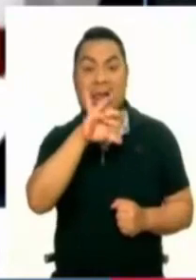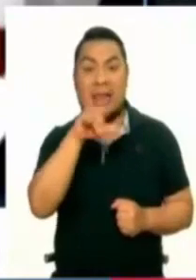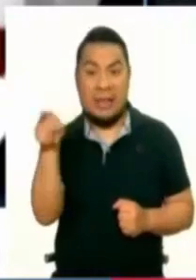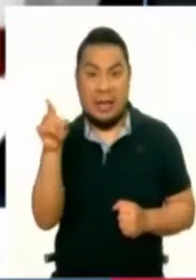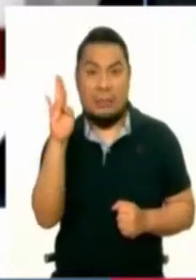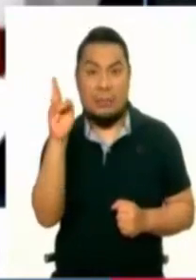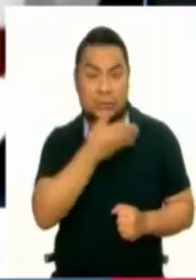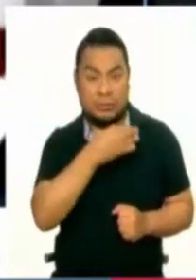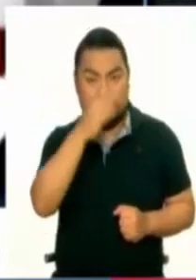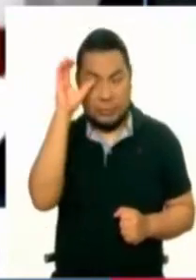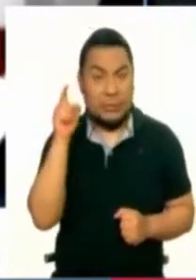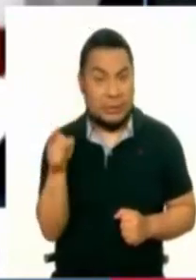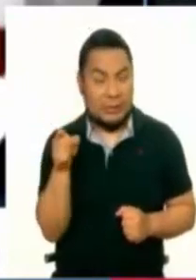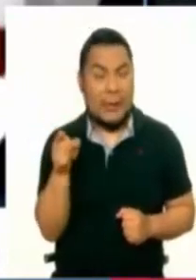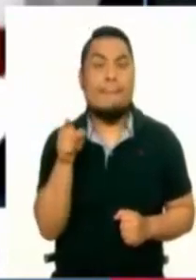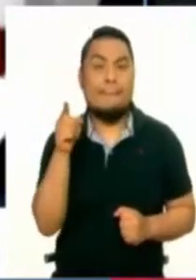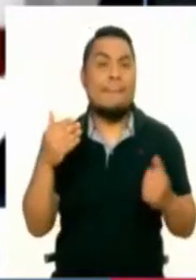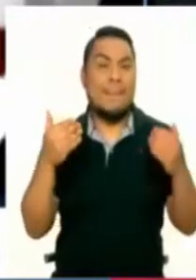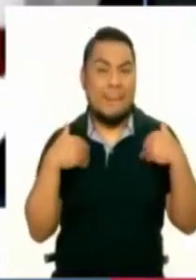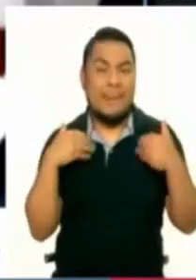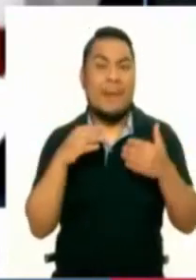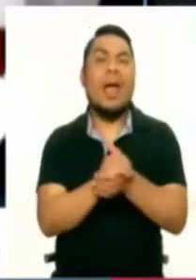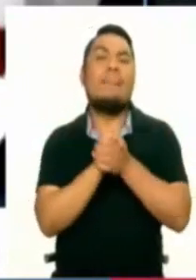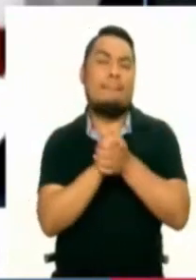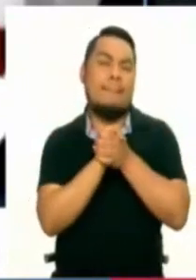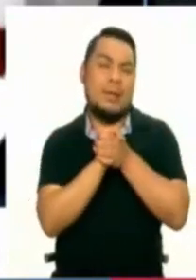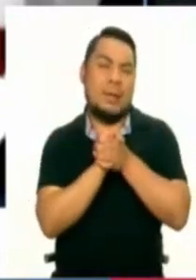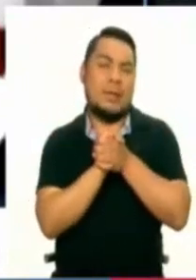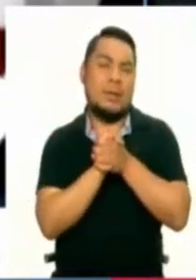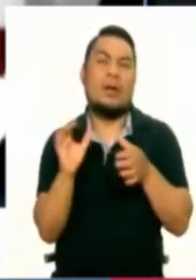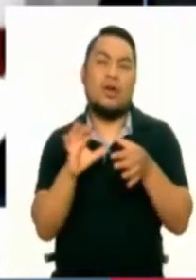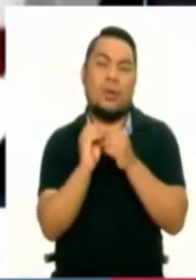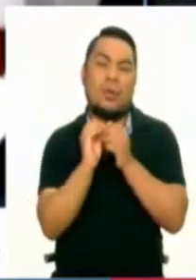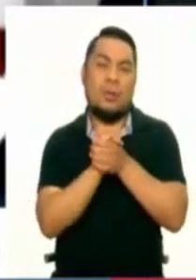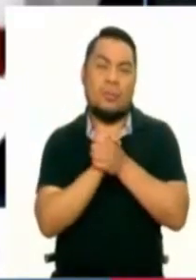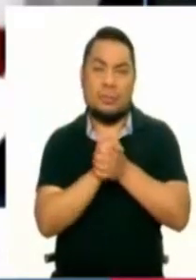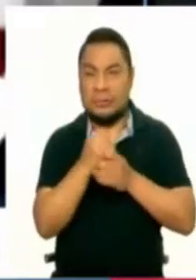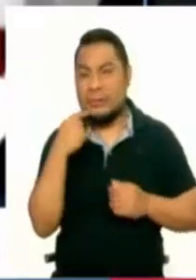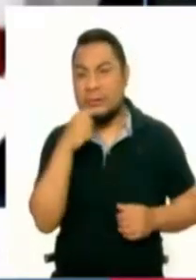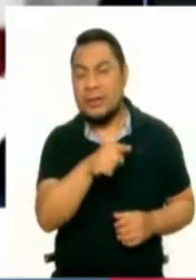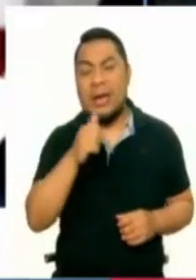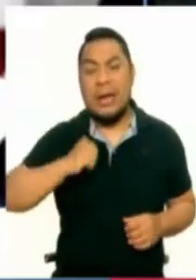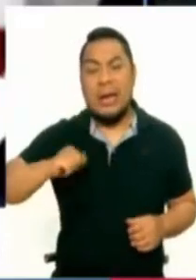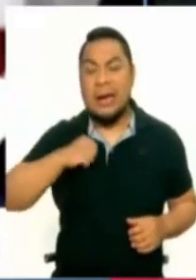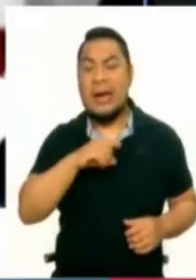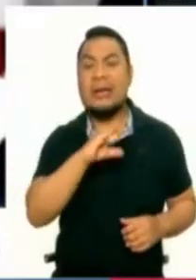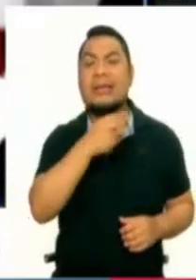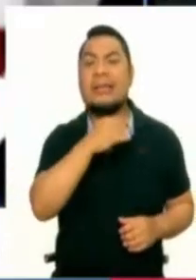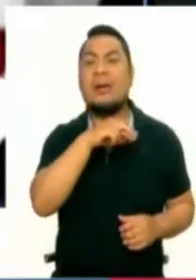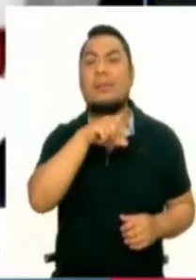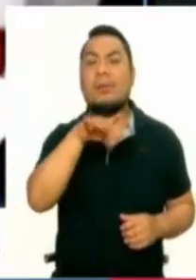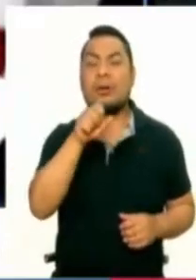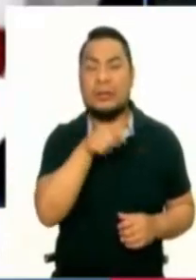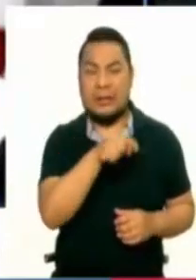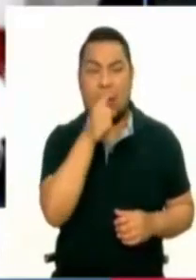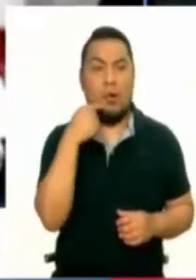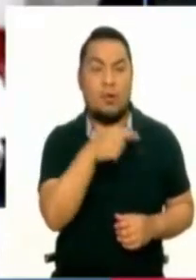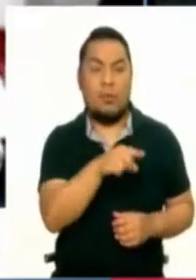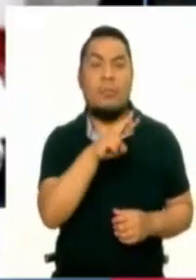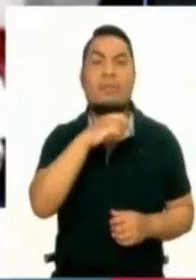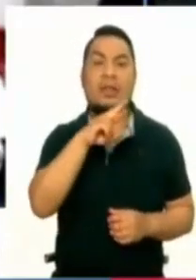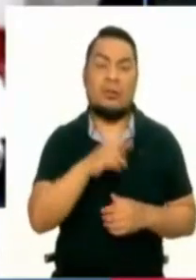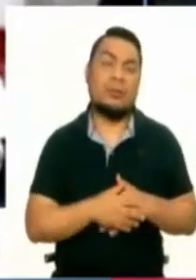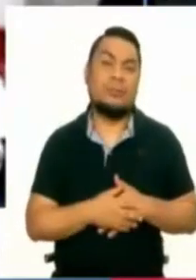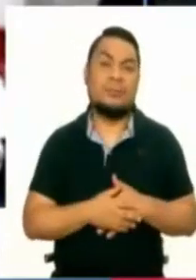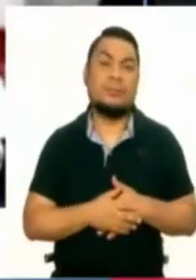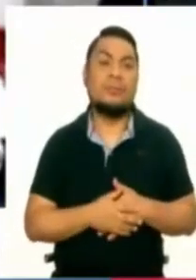Navarro tenía amistad con el alcalde de Chachapoyas, Víctor Raúl Curquipuerta.